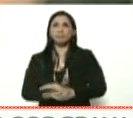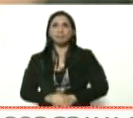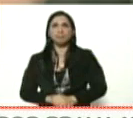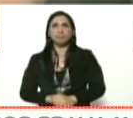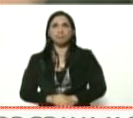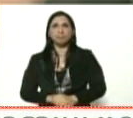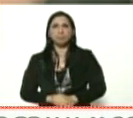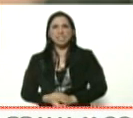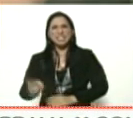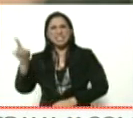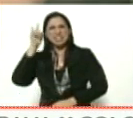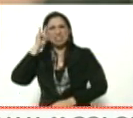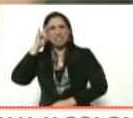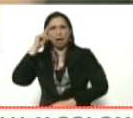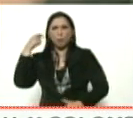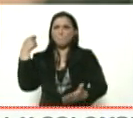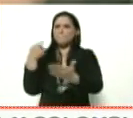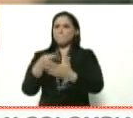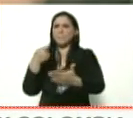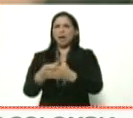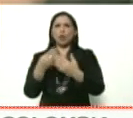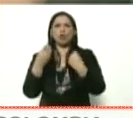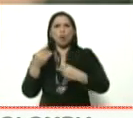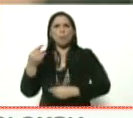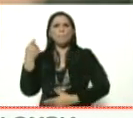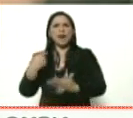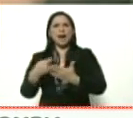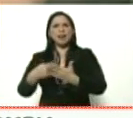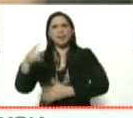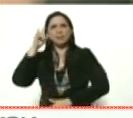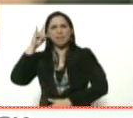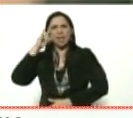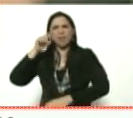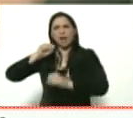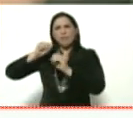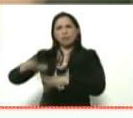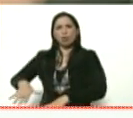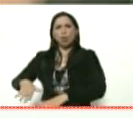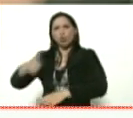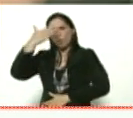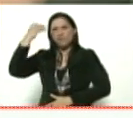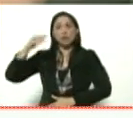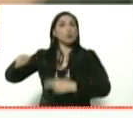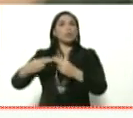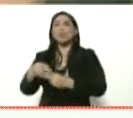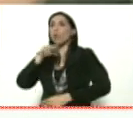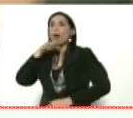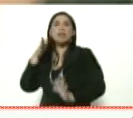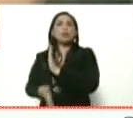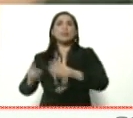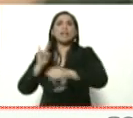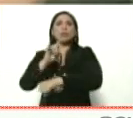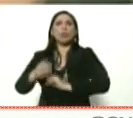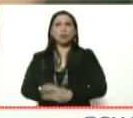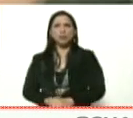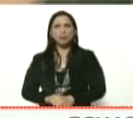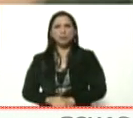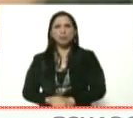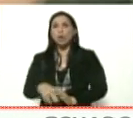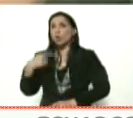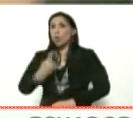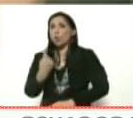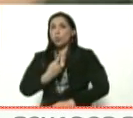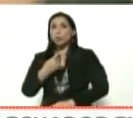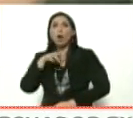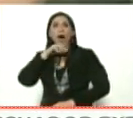Y que el diablo les pague como les paga el diablo, con abandono y olvido. Ninguno habla de los traidores. Lo único que hablan en